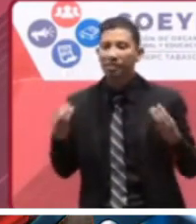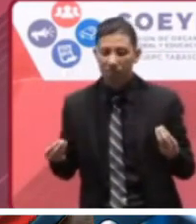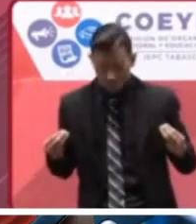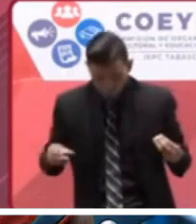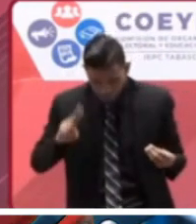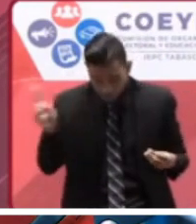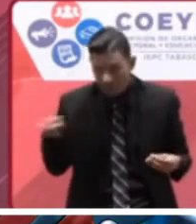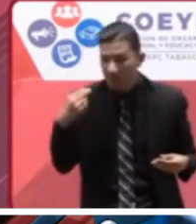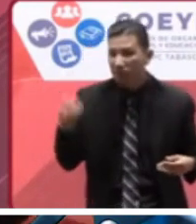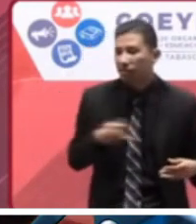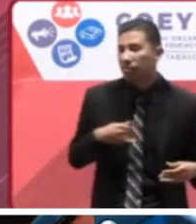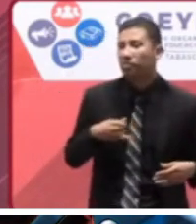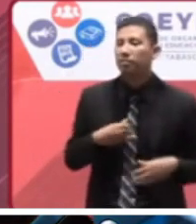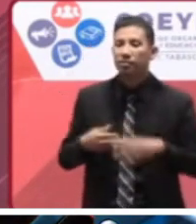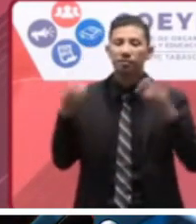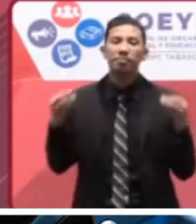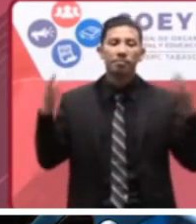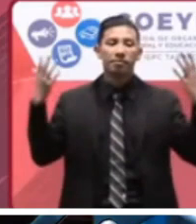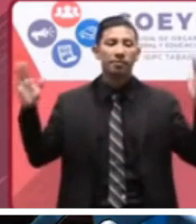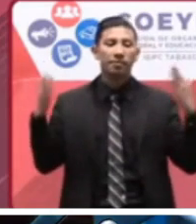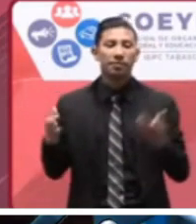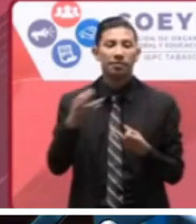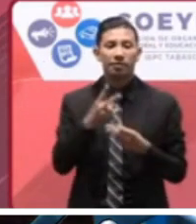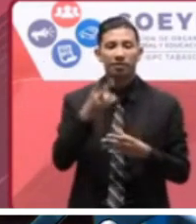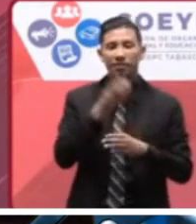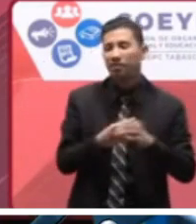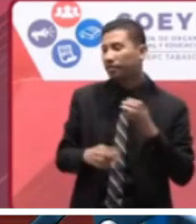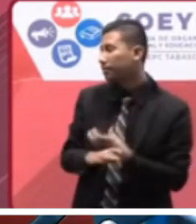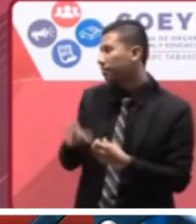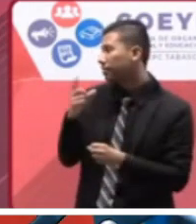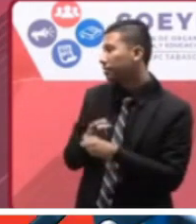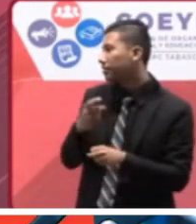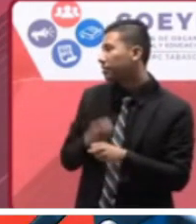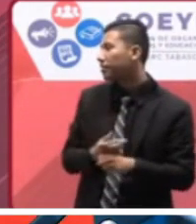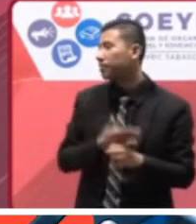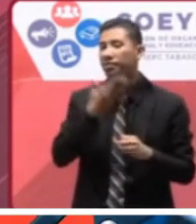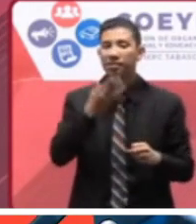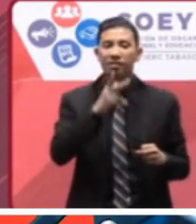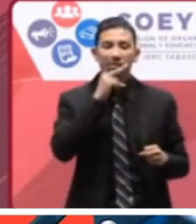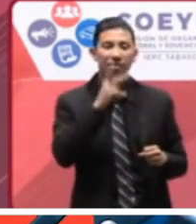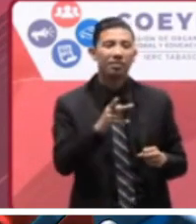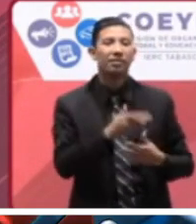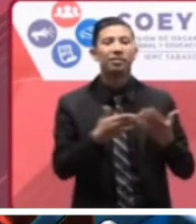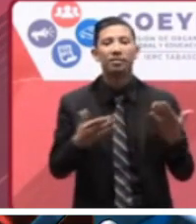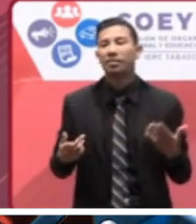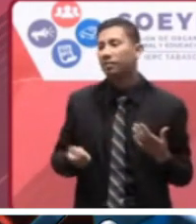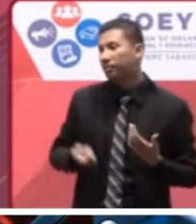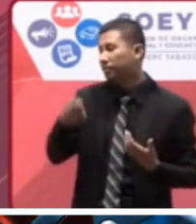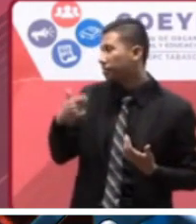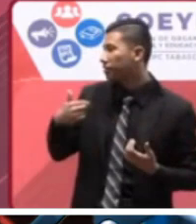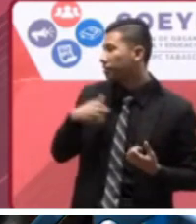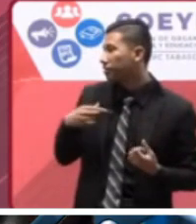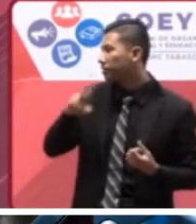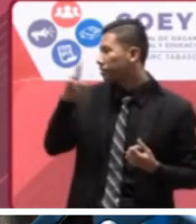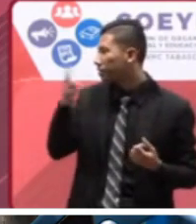soy, celebro muchísimo, directora, dos cosas. Primero, la hospitalidad. No es la primera vez que estoy en la UJAT,